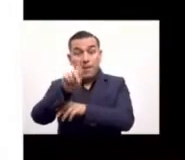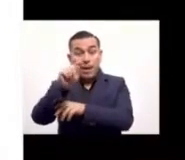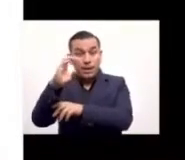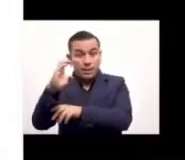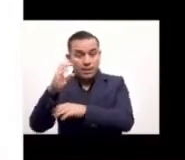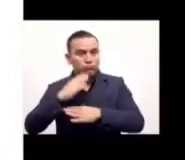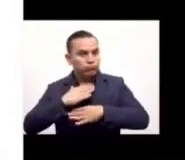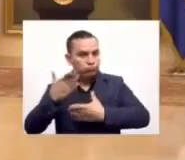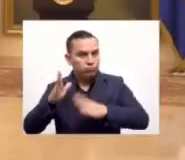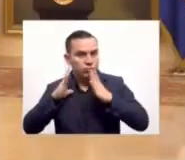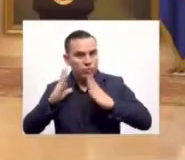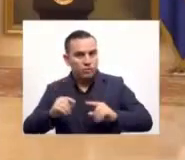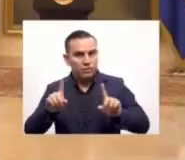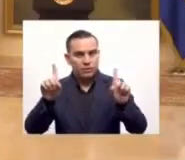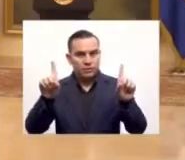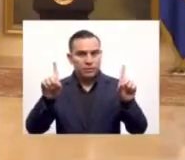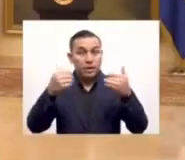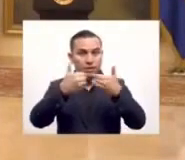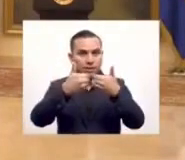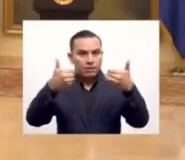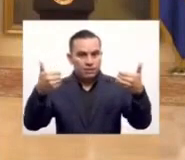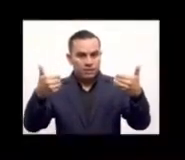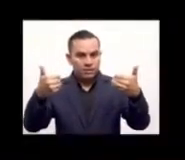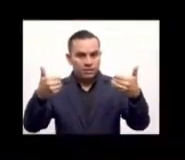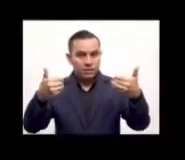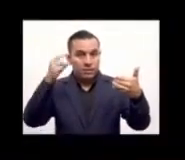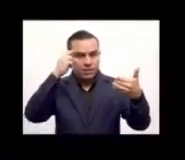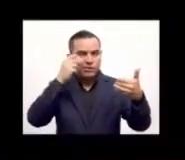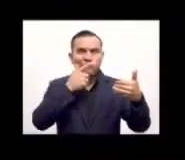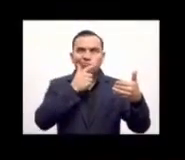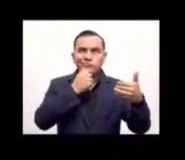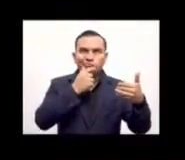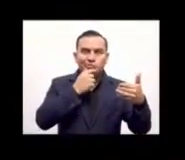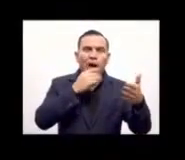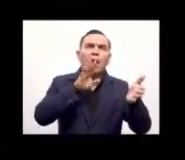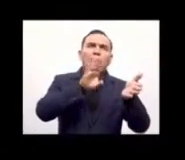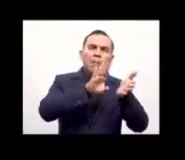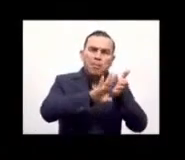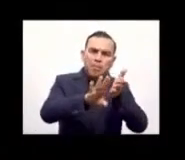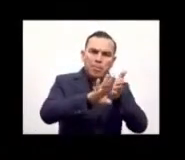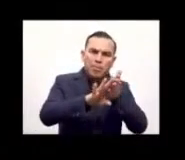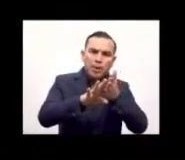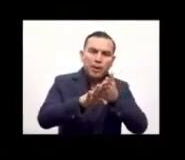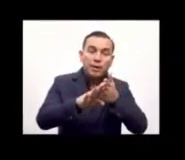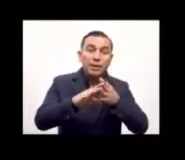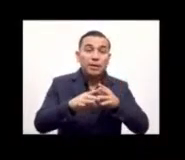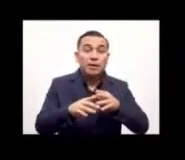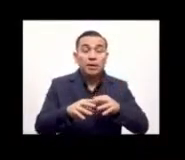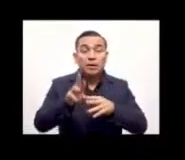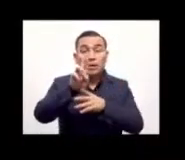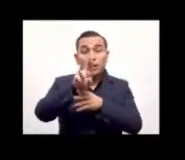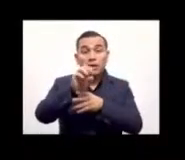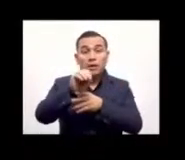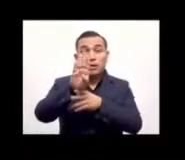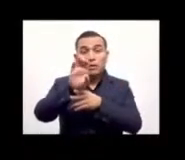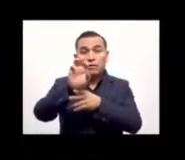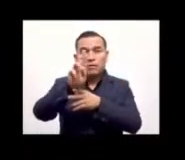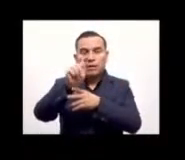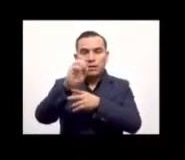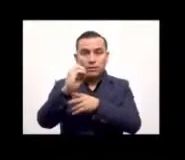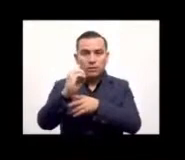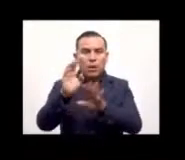son nuevas situaciones que están pasando. Este tipo de presentaciones estamos muy acostumbrados a verlos en el ecosistema tecnológico